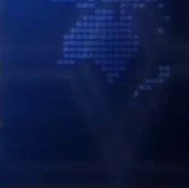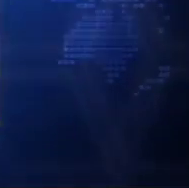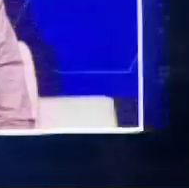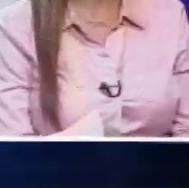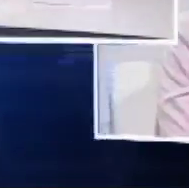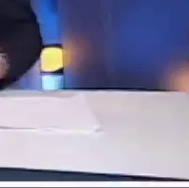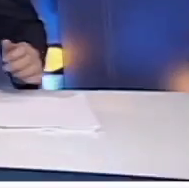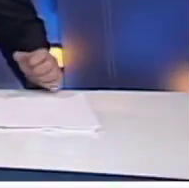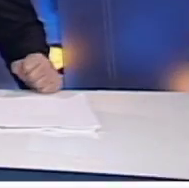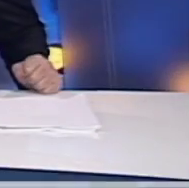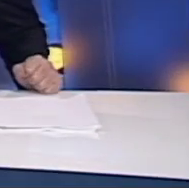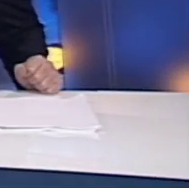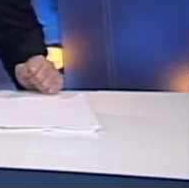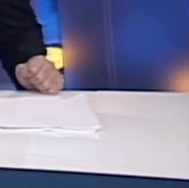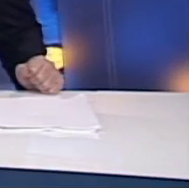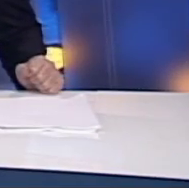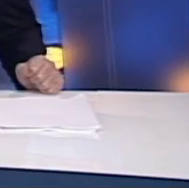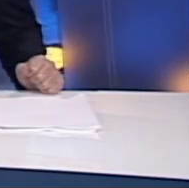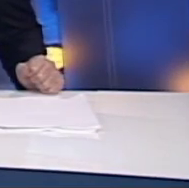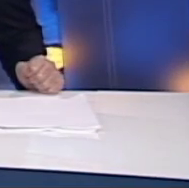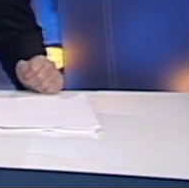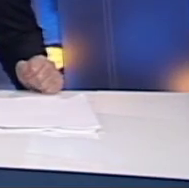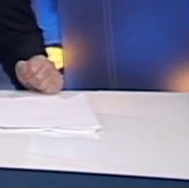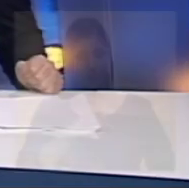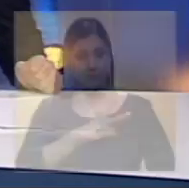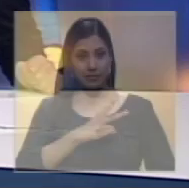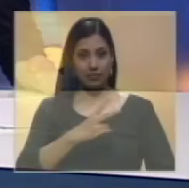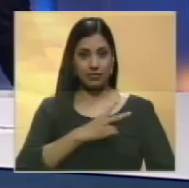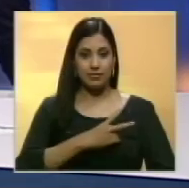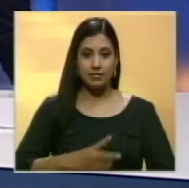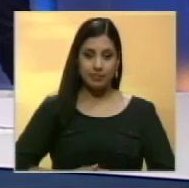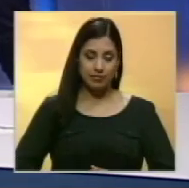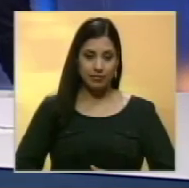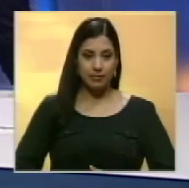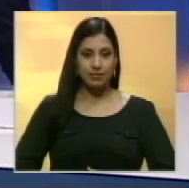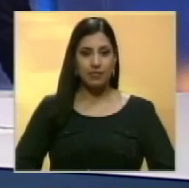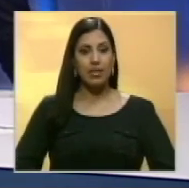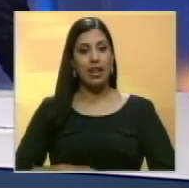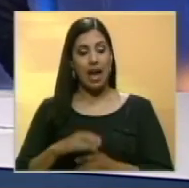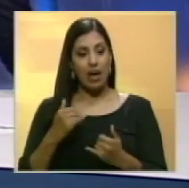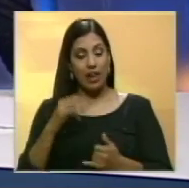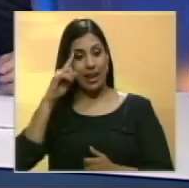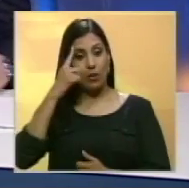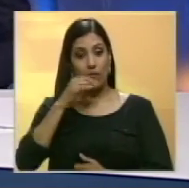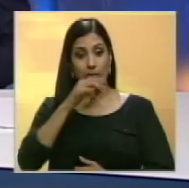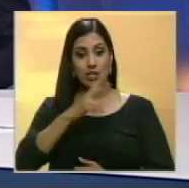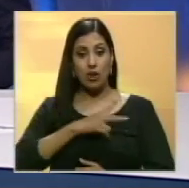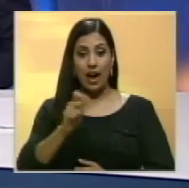Endrina. Feliz tarde para ti. También, amigos, hasta aquí la presente emisión de su noticiero Venevisión.